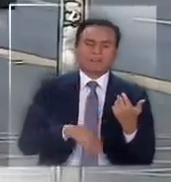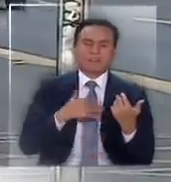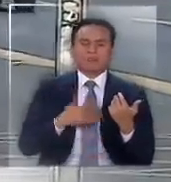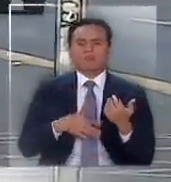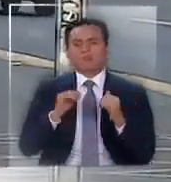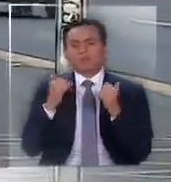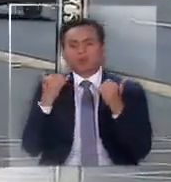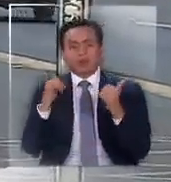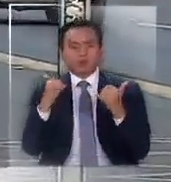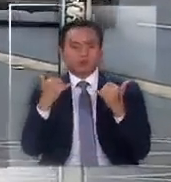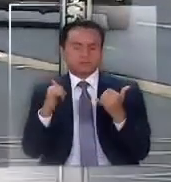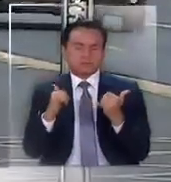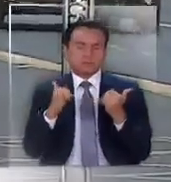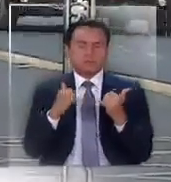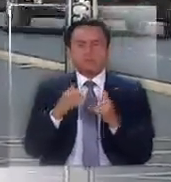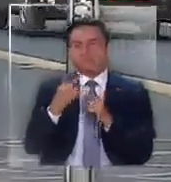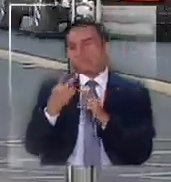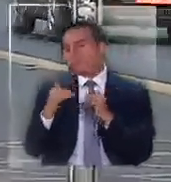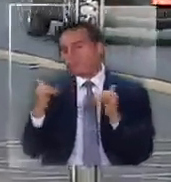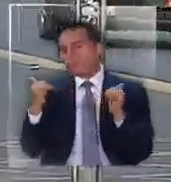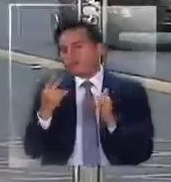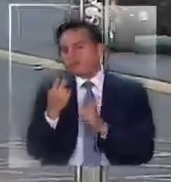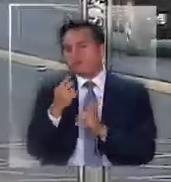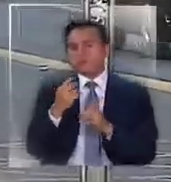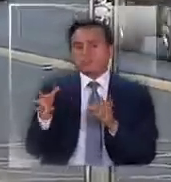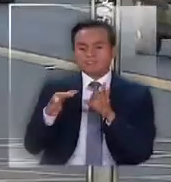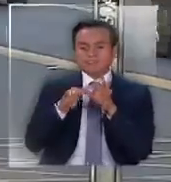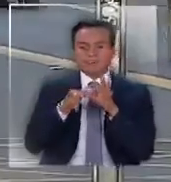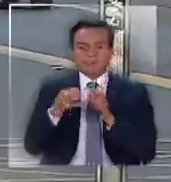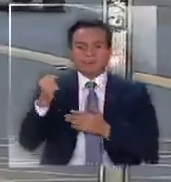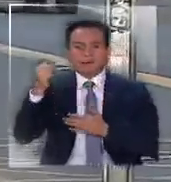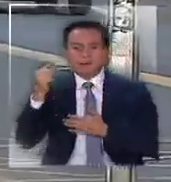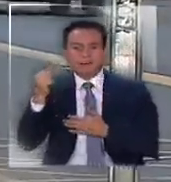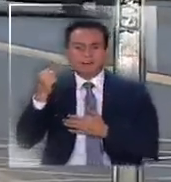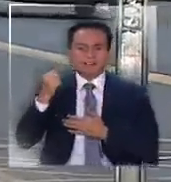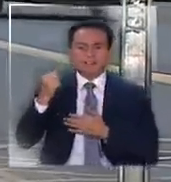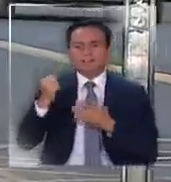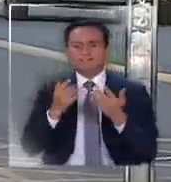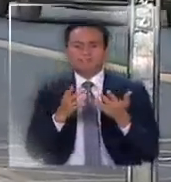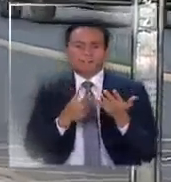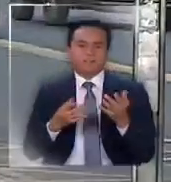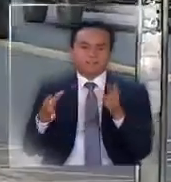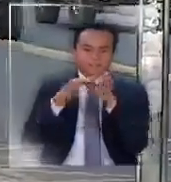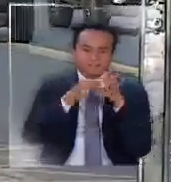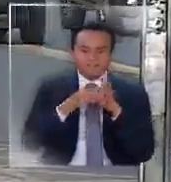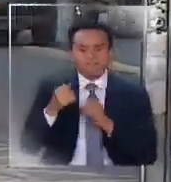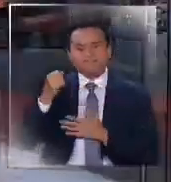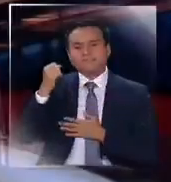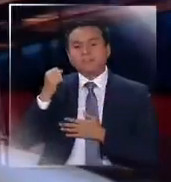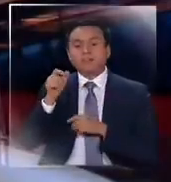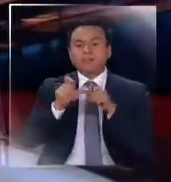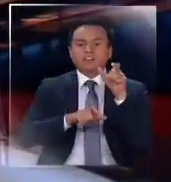los juegos, los 12 juegos. Únanse al baile.